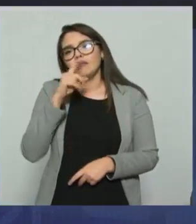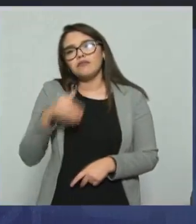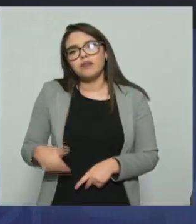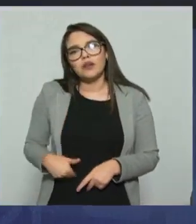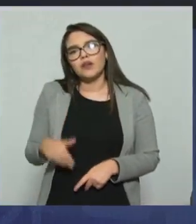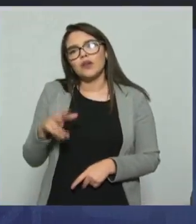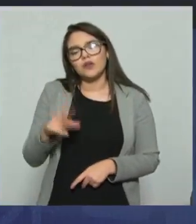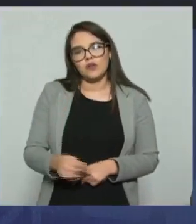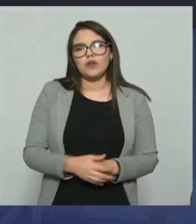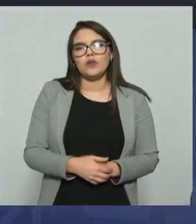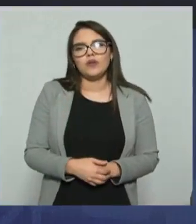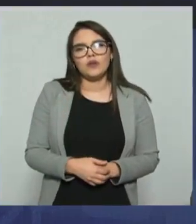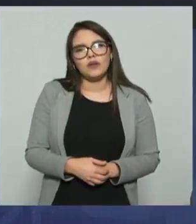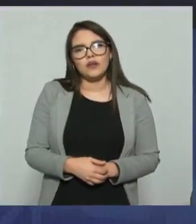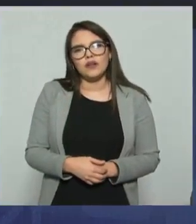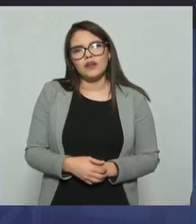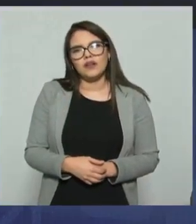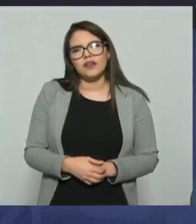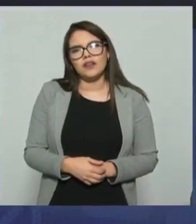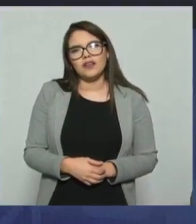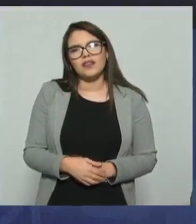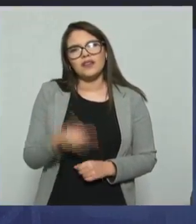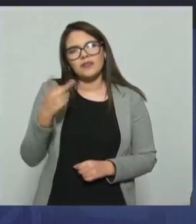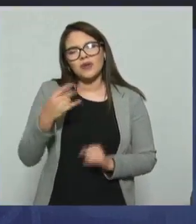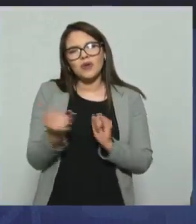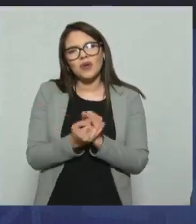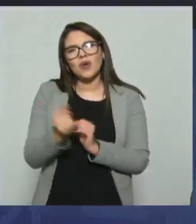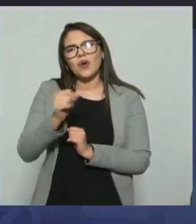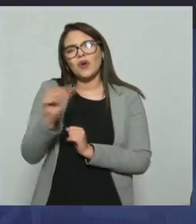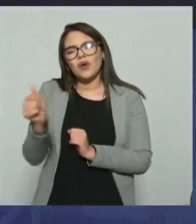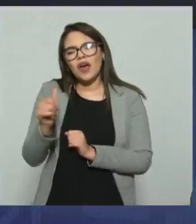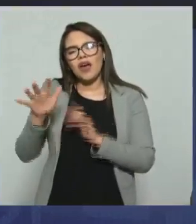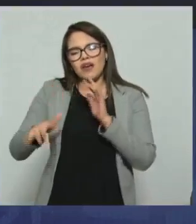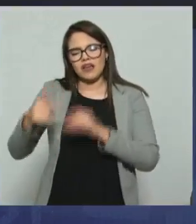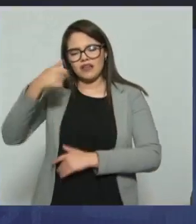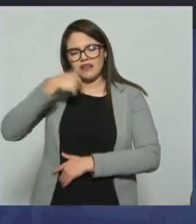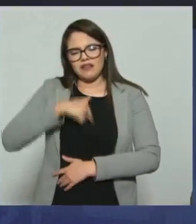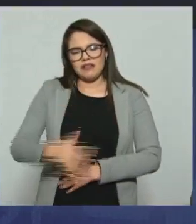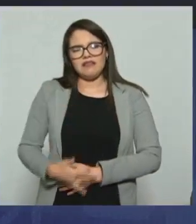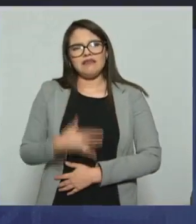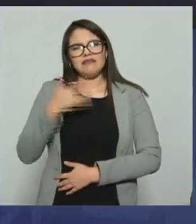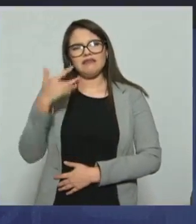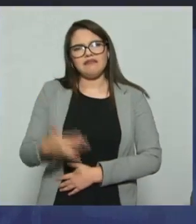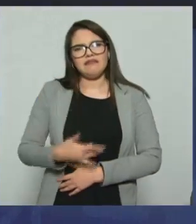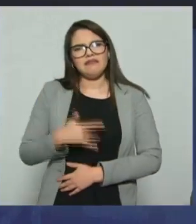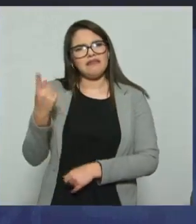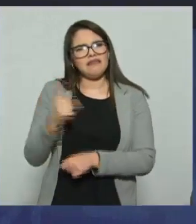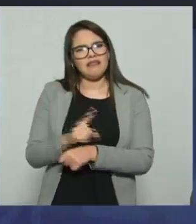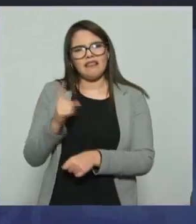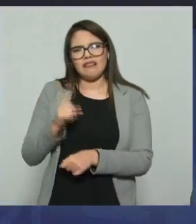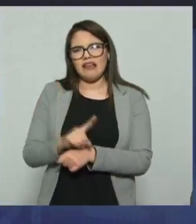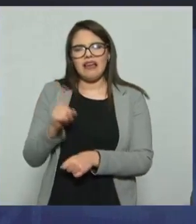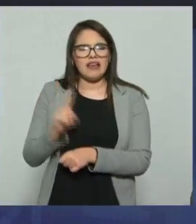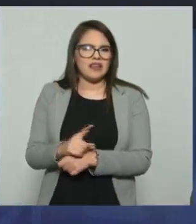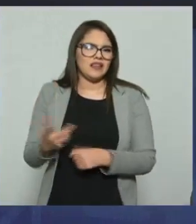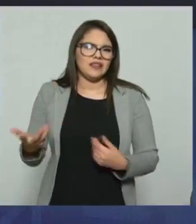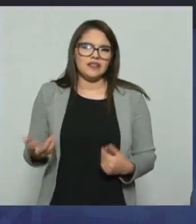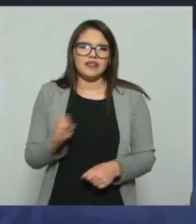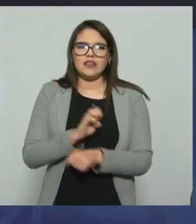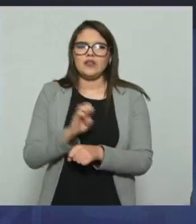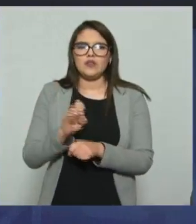agresión, pero es todo lo demás que se va sintiendo, que se va volviendo en el día a día. Entonces,